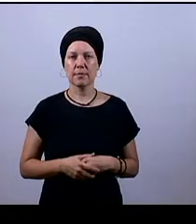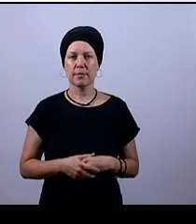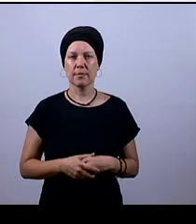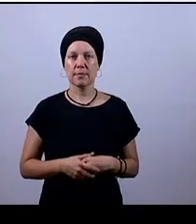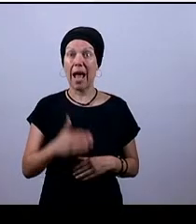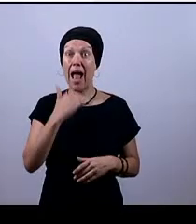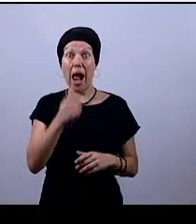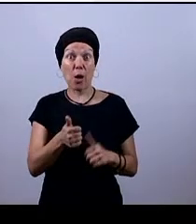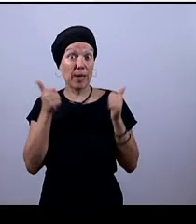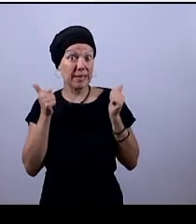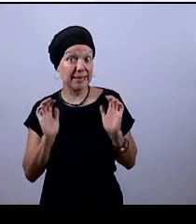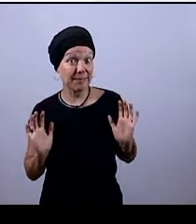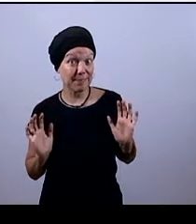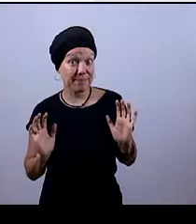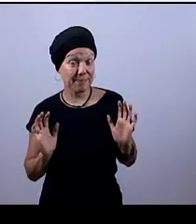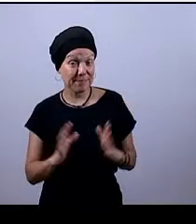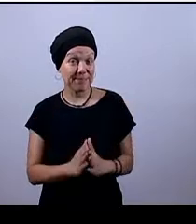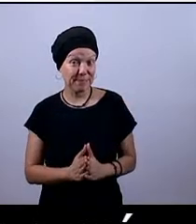¿Alguna otra cuestión?